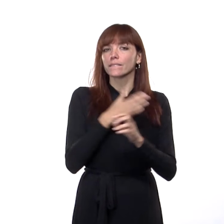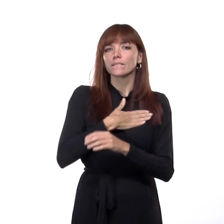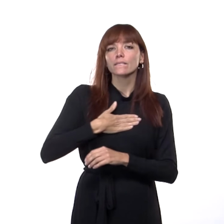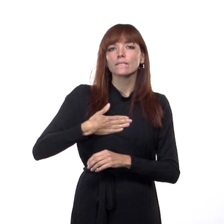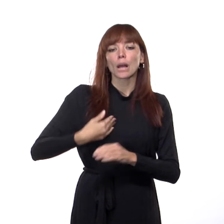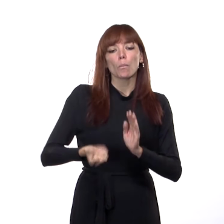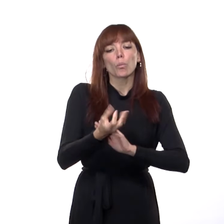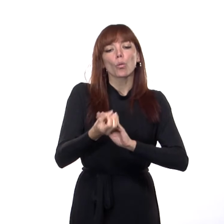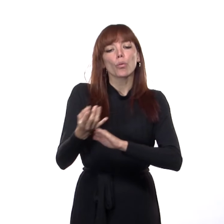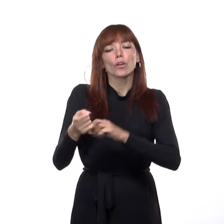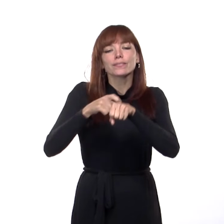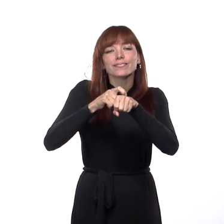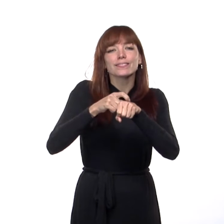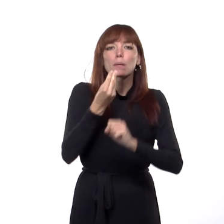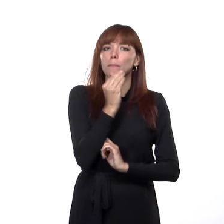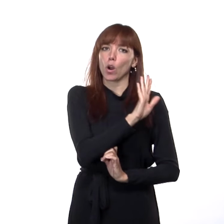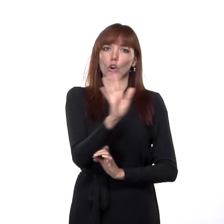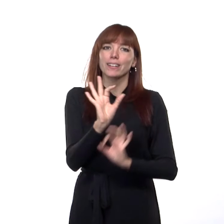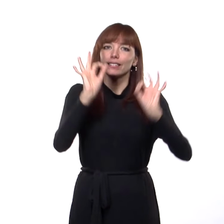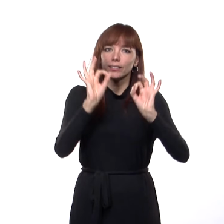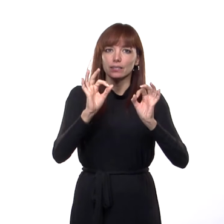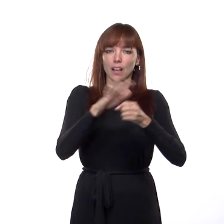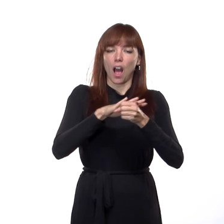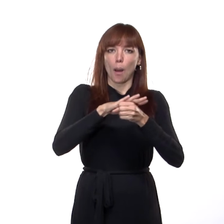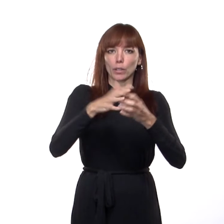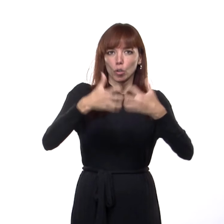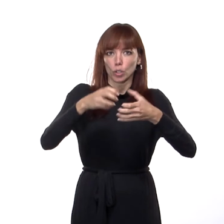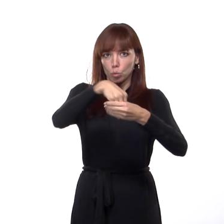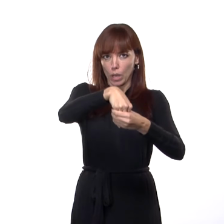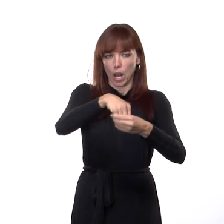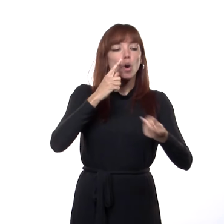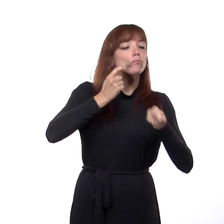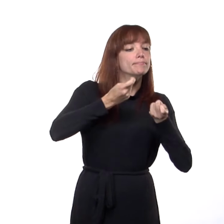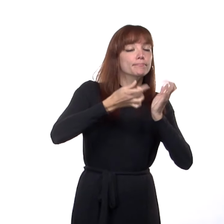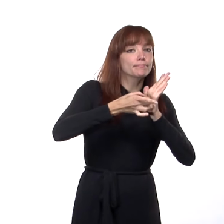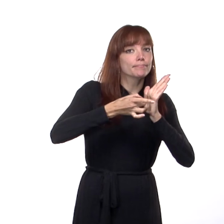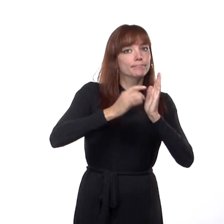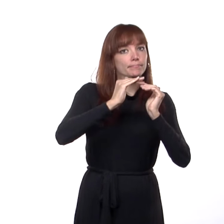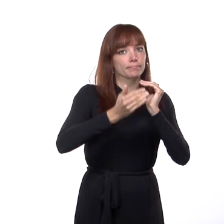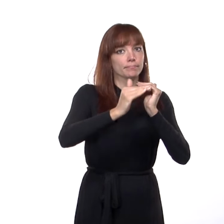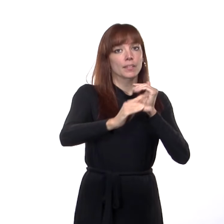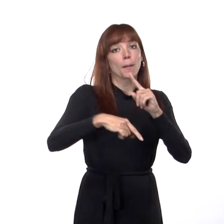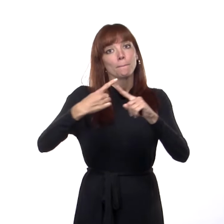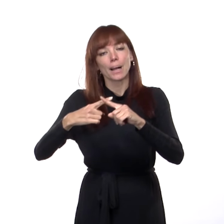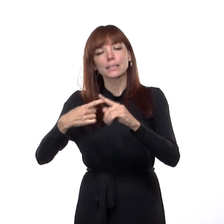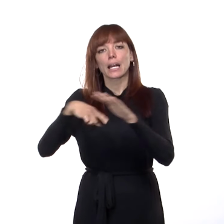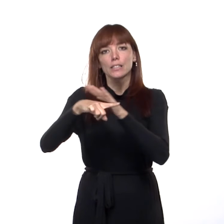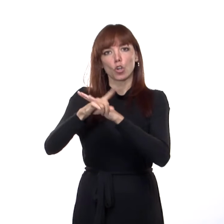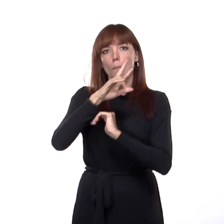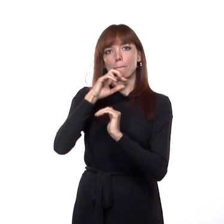la producción de la operación en el ámbito industrial el control de la calidad y por supuesto la gestión de mantenimiento